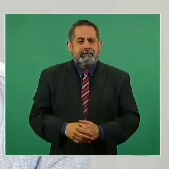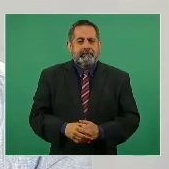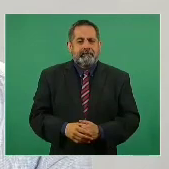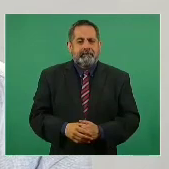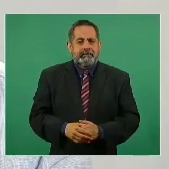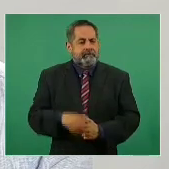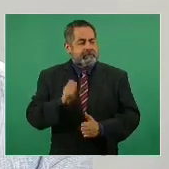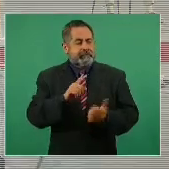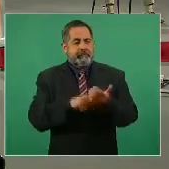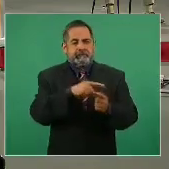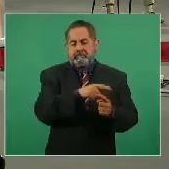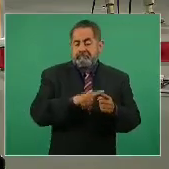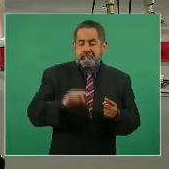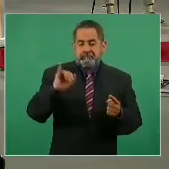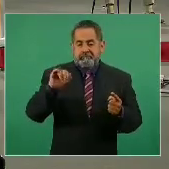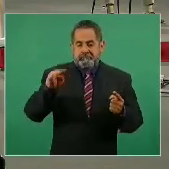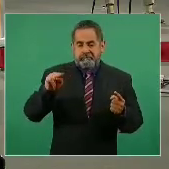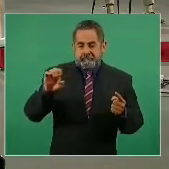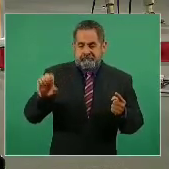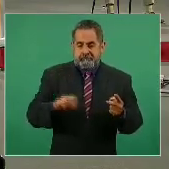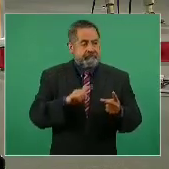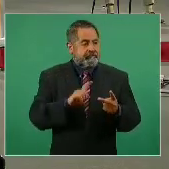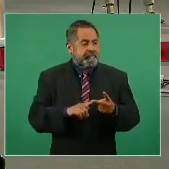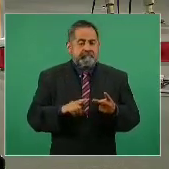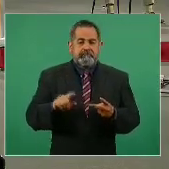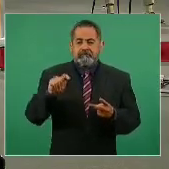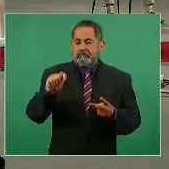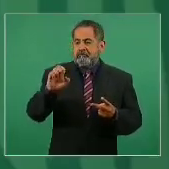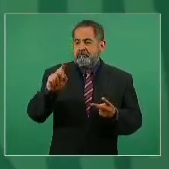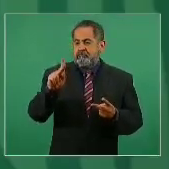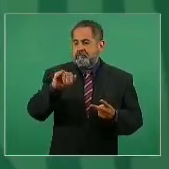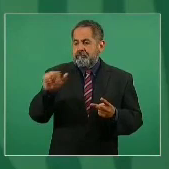Me refiero al INE y al tribunal.